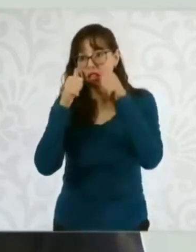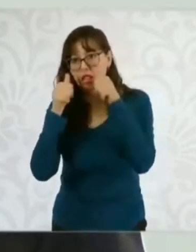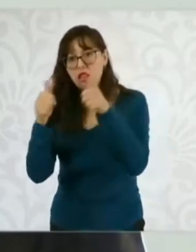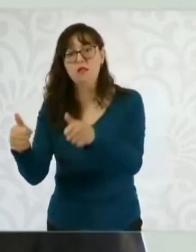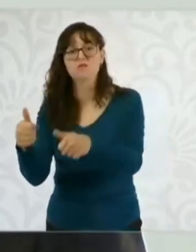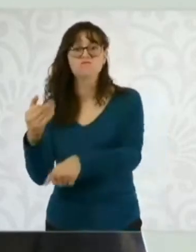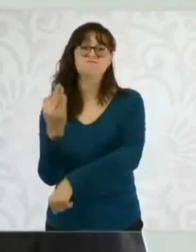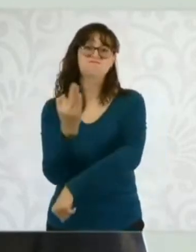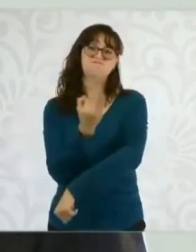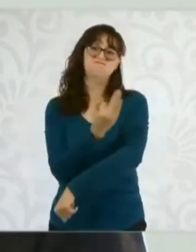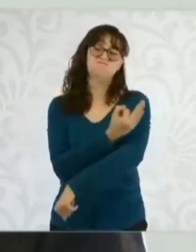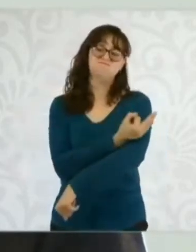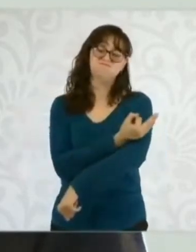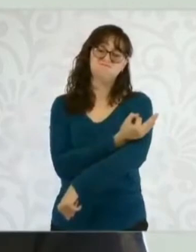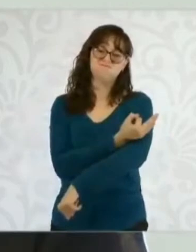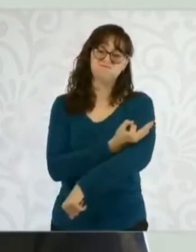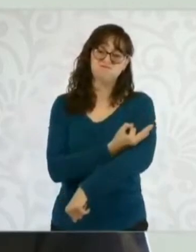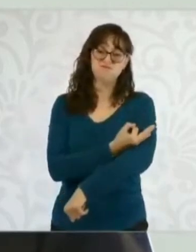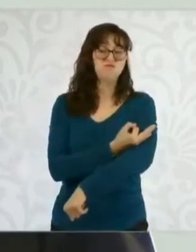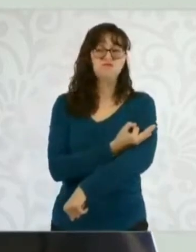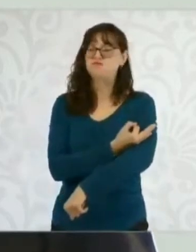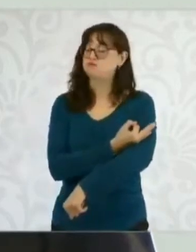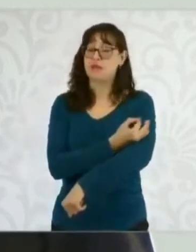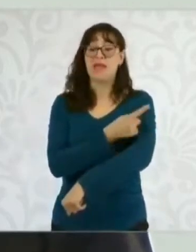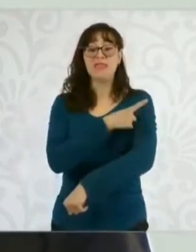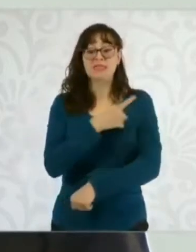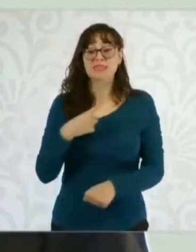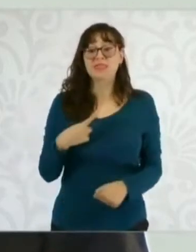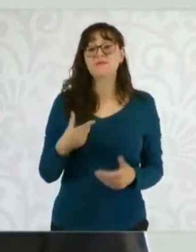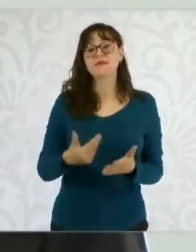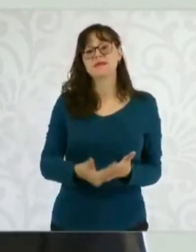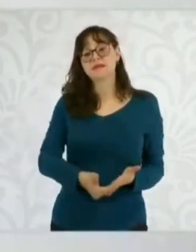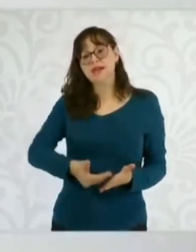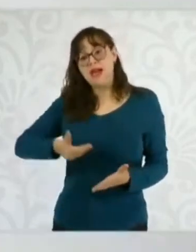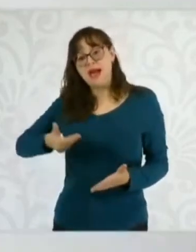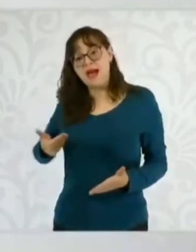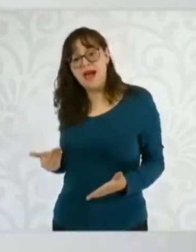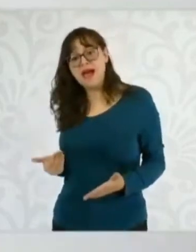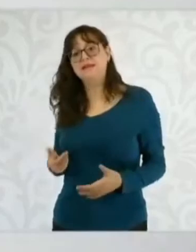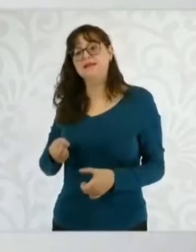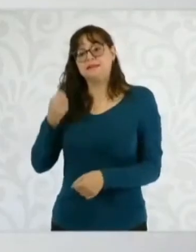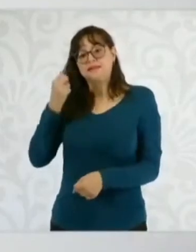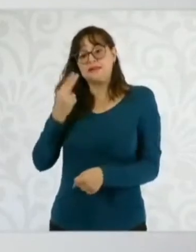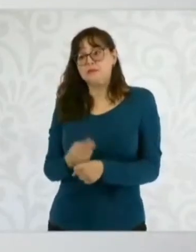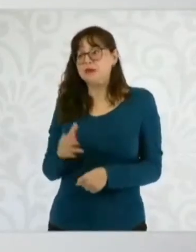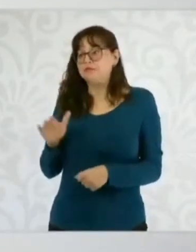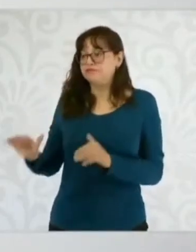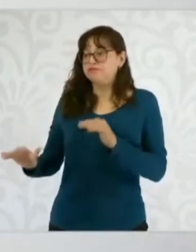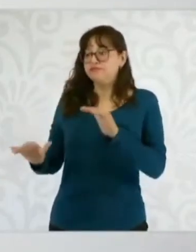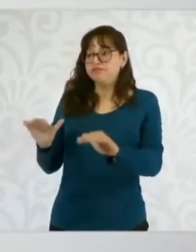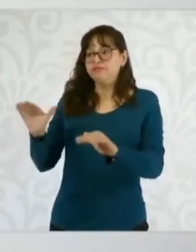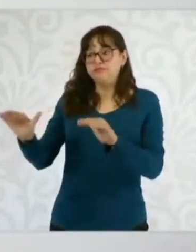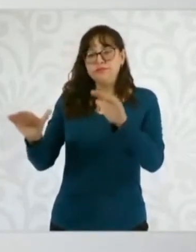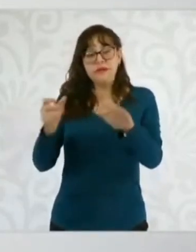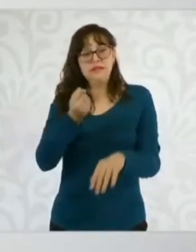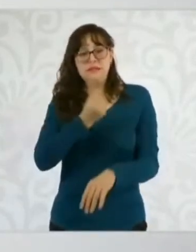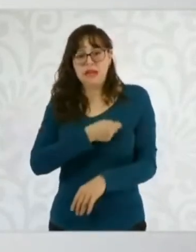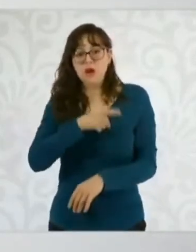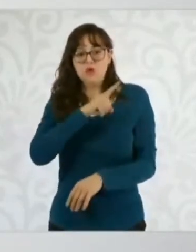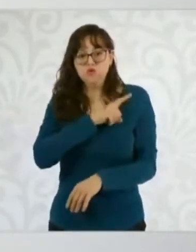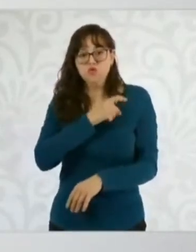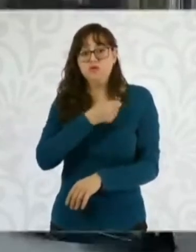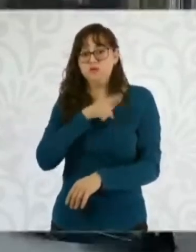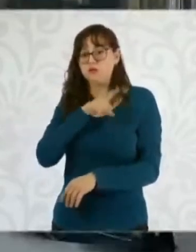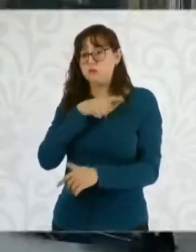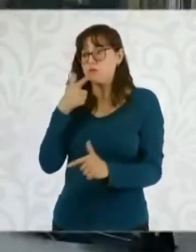cuando generalmente acuden, sino que activamente promovamos la prevención y la promoción de la salud.